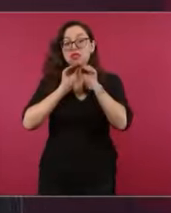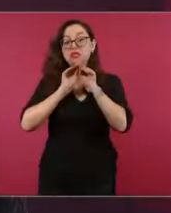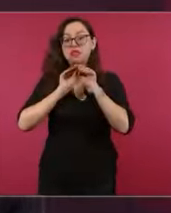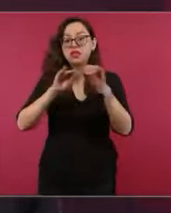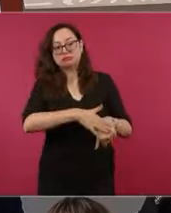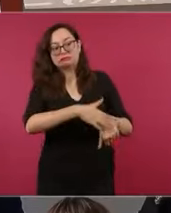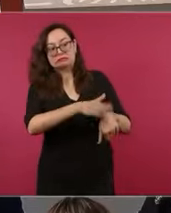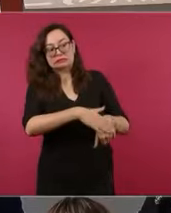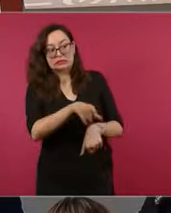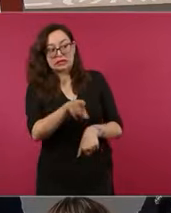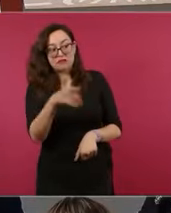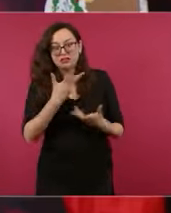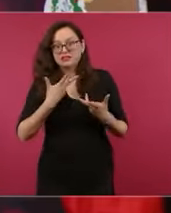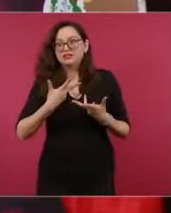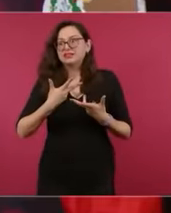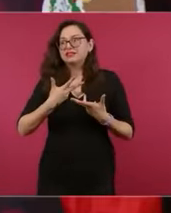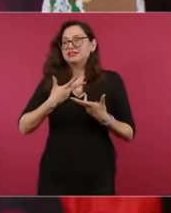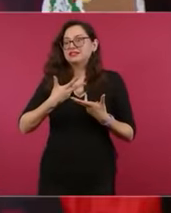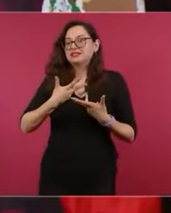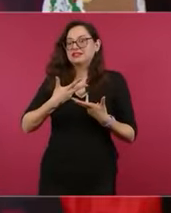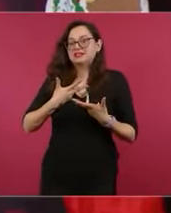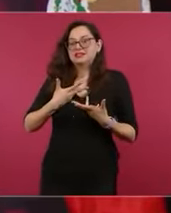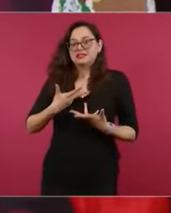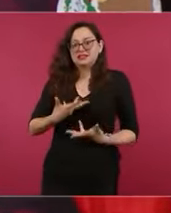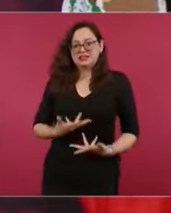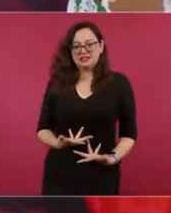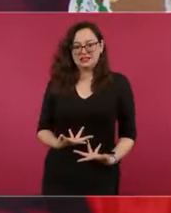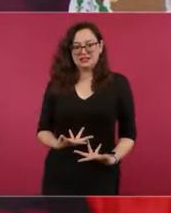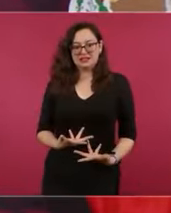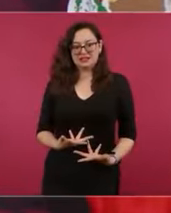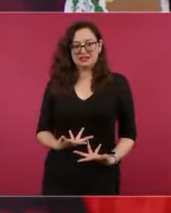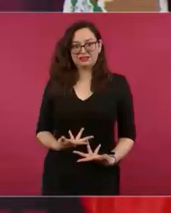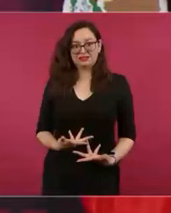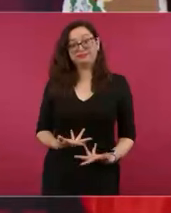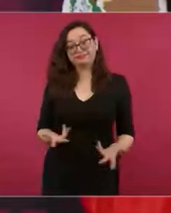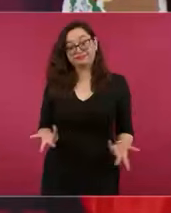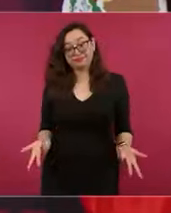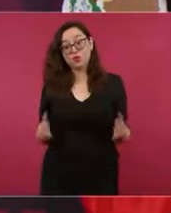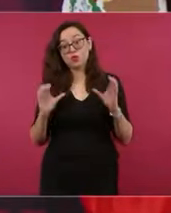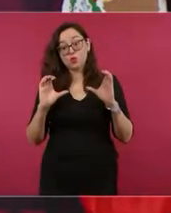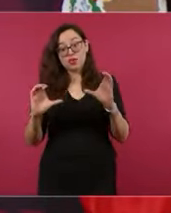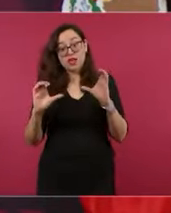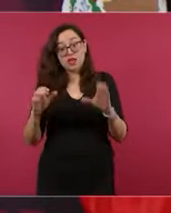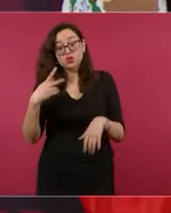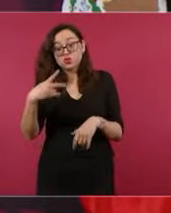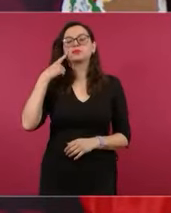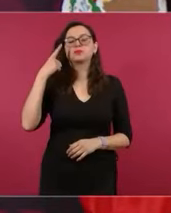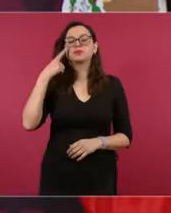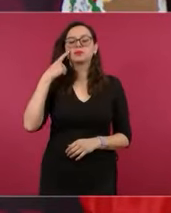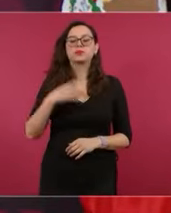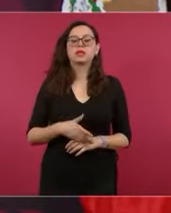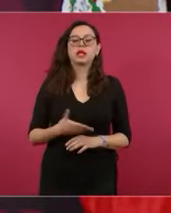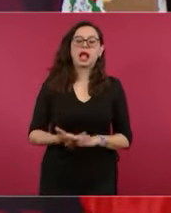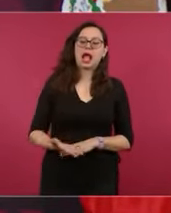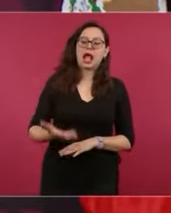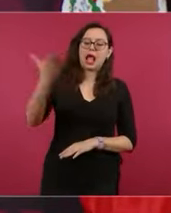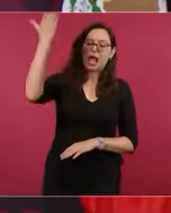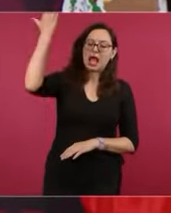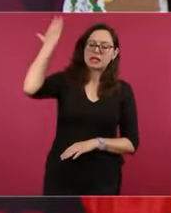sienten muy mal. Había en Cuba, antes de la revolución,